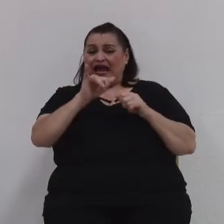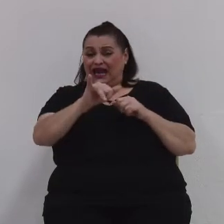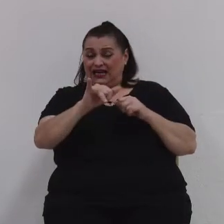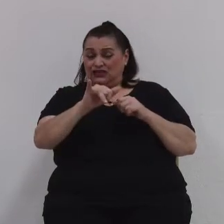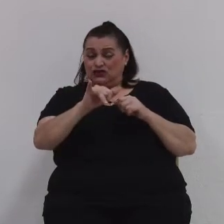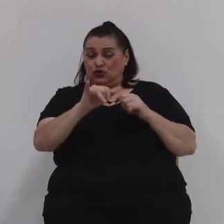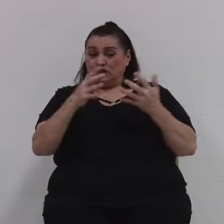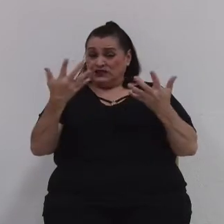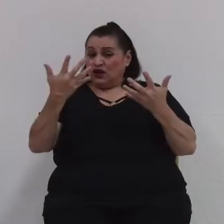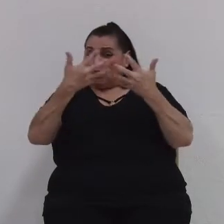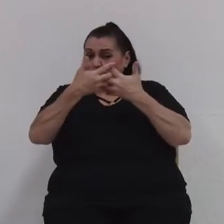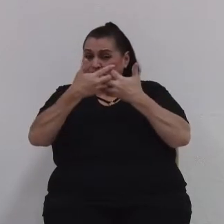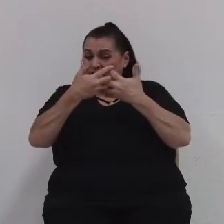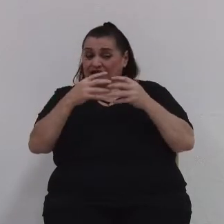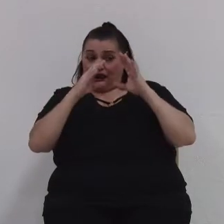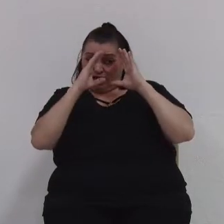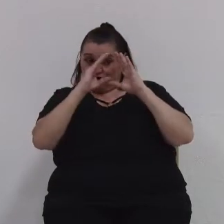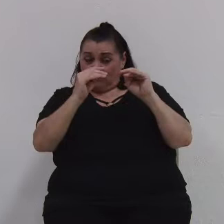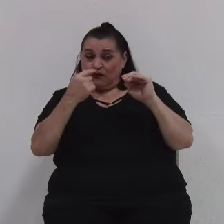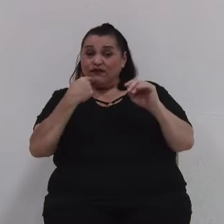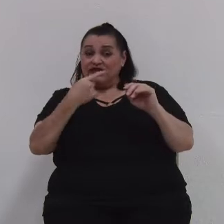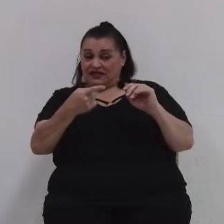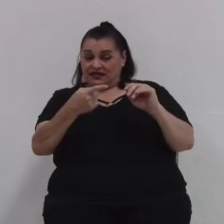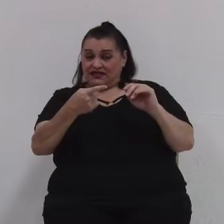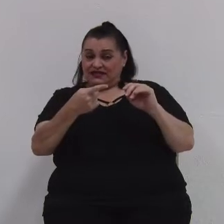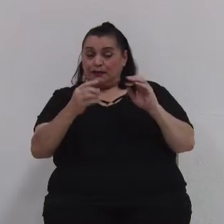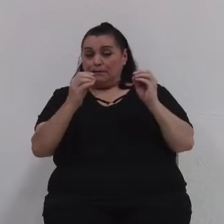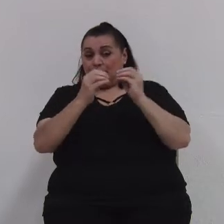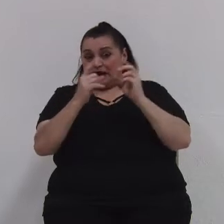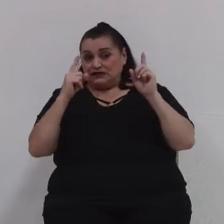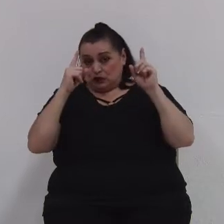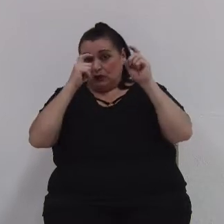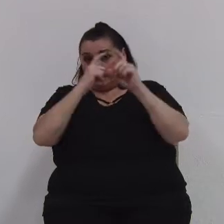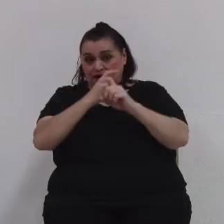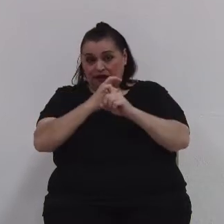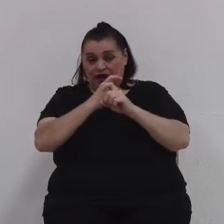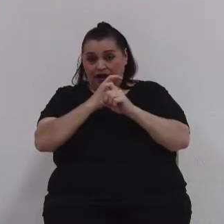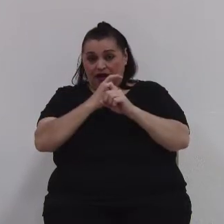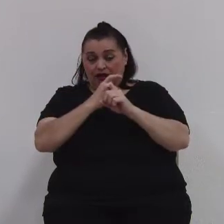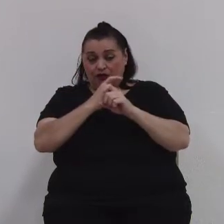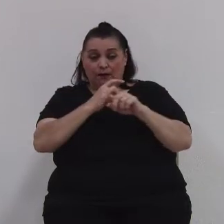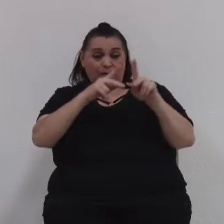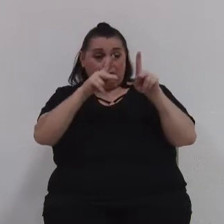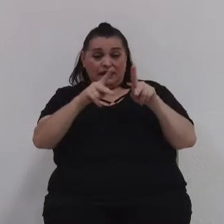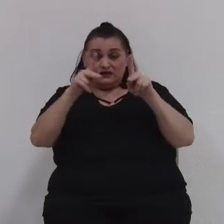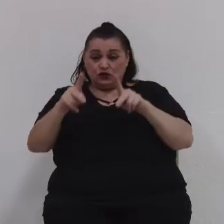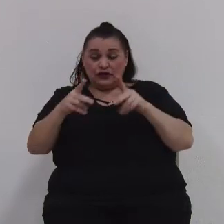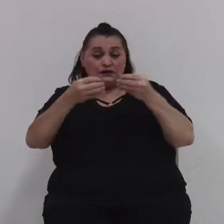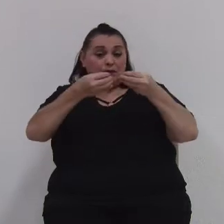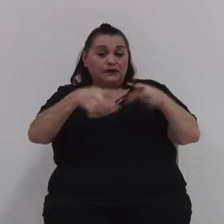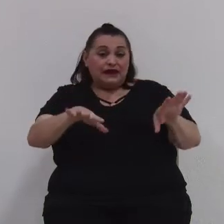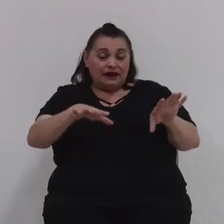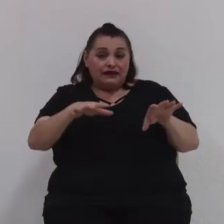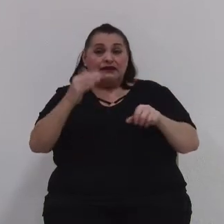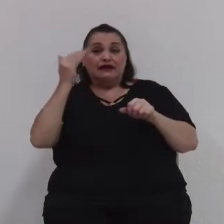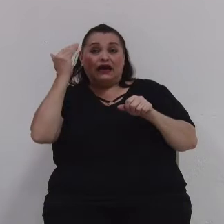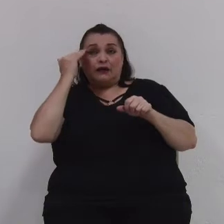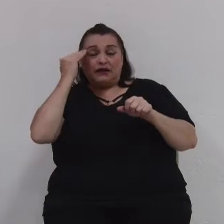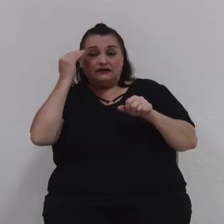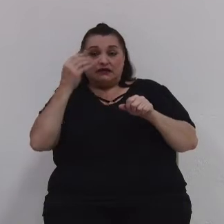combina, dice el informe, y ahí para hacerlo todavía más complicado, entonces las personas pierden la capacidad